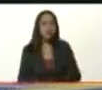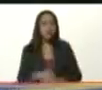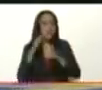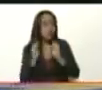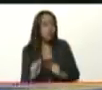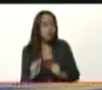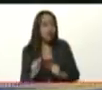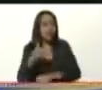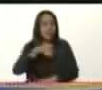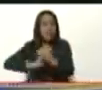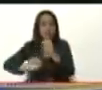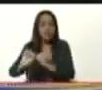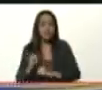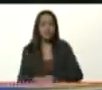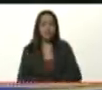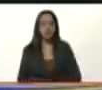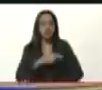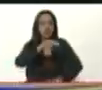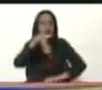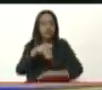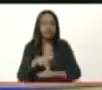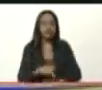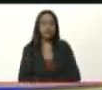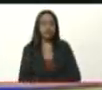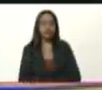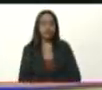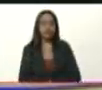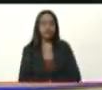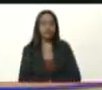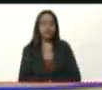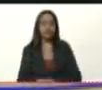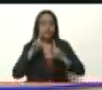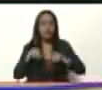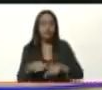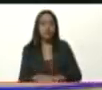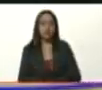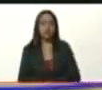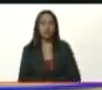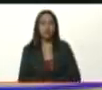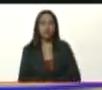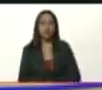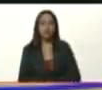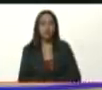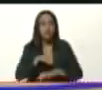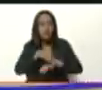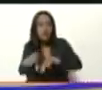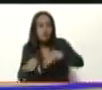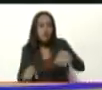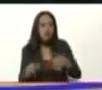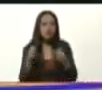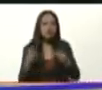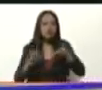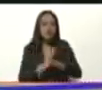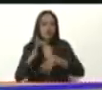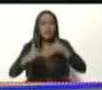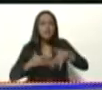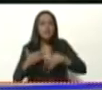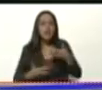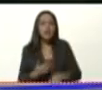seguridad de defensa de la nación. Tendríamos que seccionar todo lo que tiene que ver con